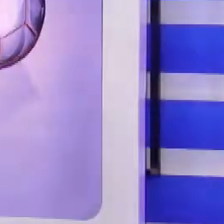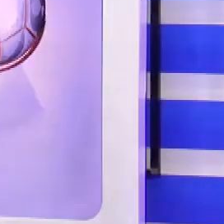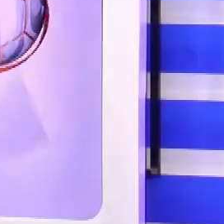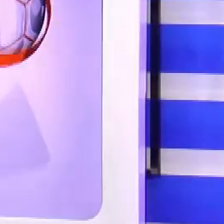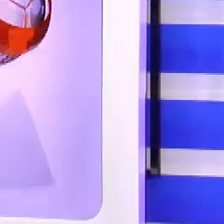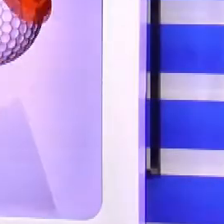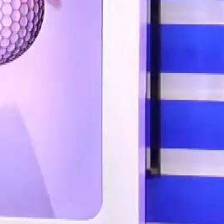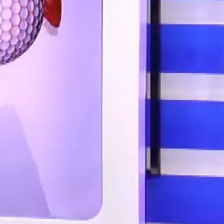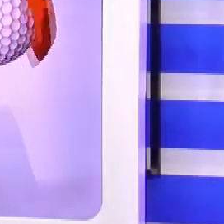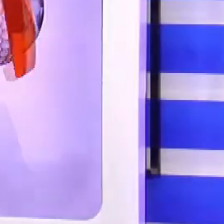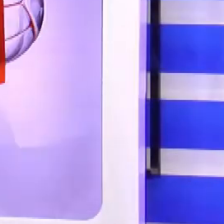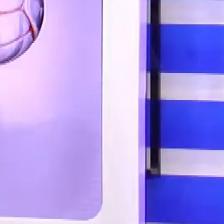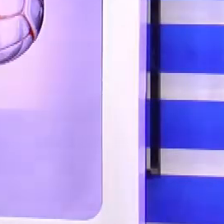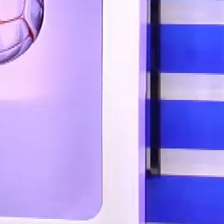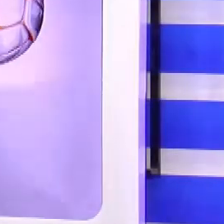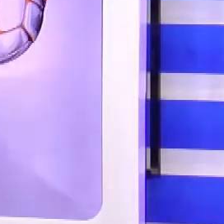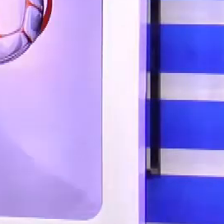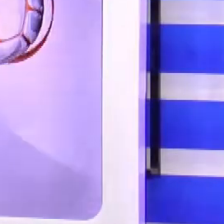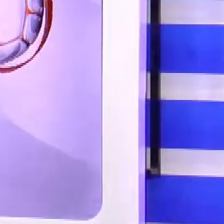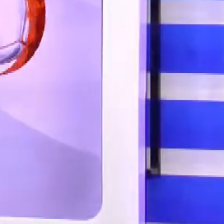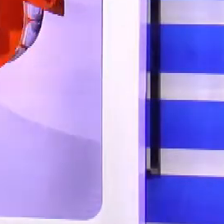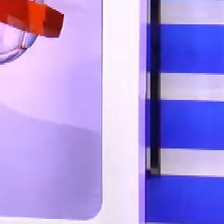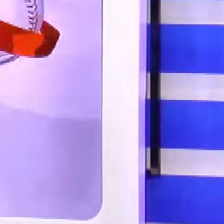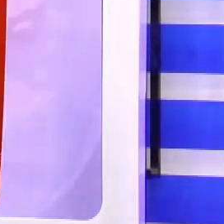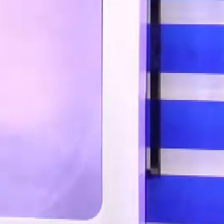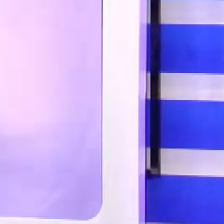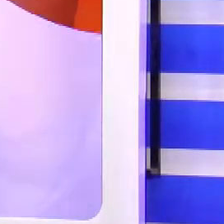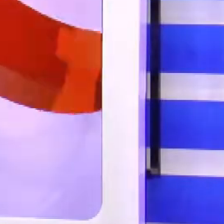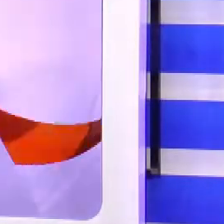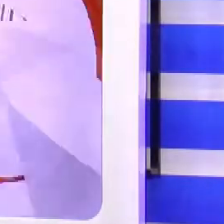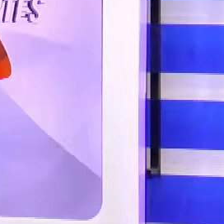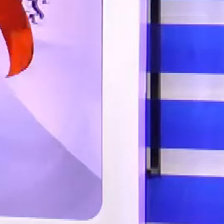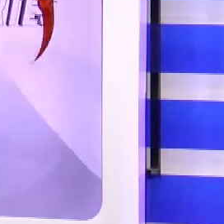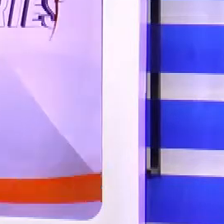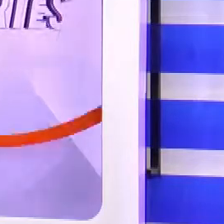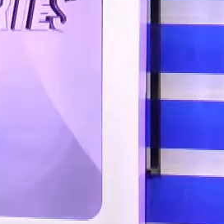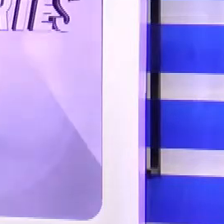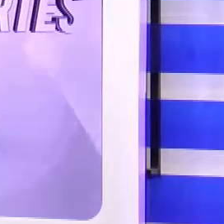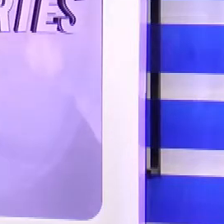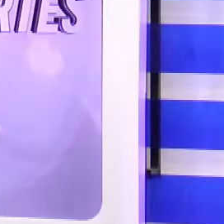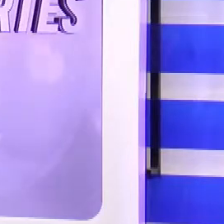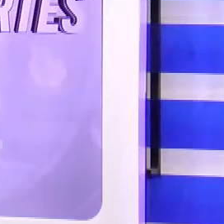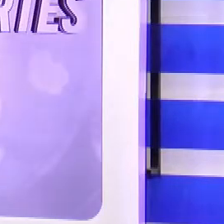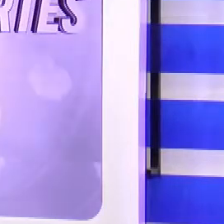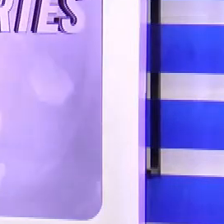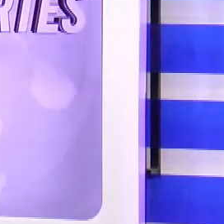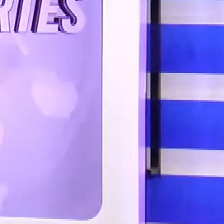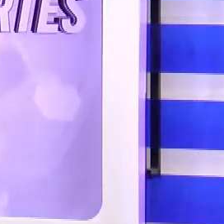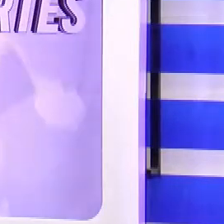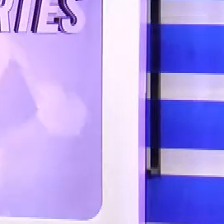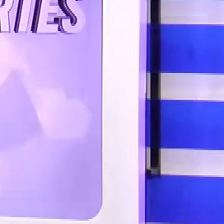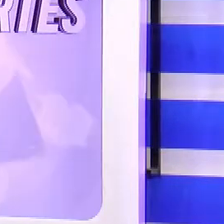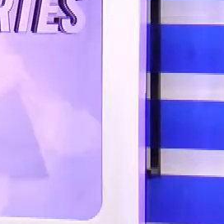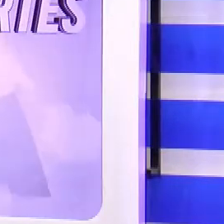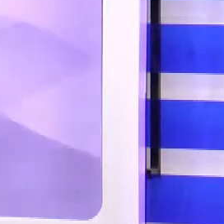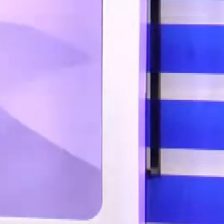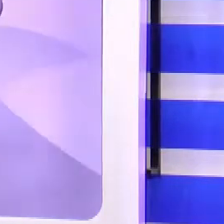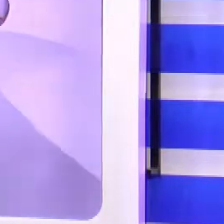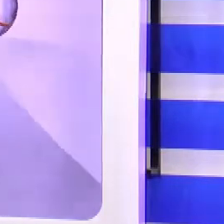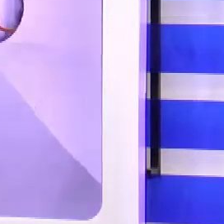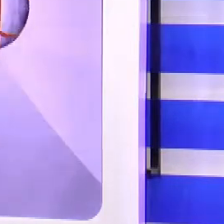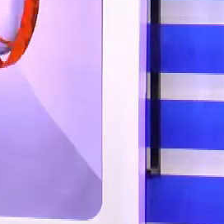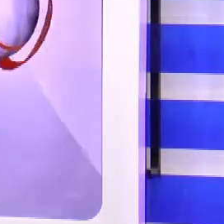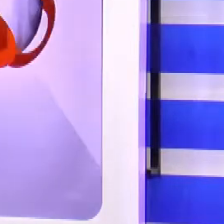De la tarde, 33 minutos, y continuamos con información deportiva. Manuel Palacios es la nueva contratación de la Alianza Petrolera. Esto